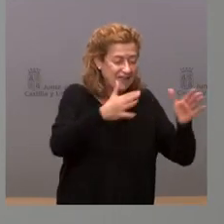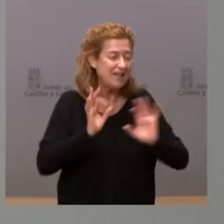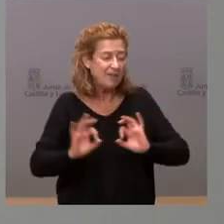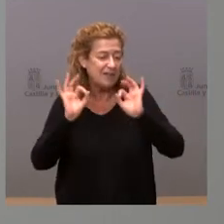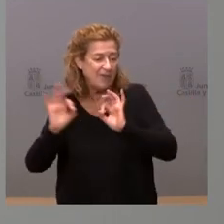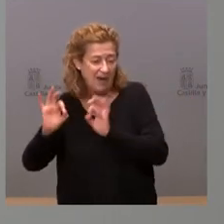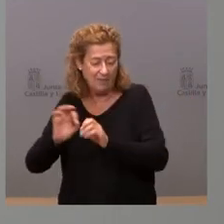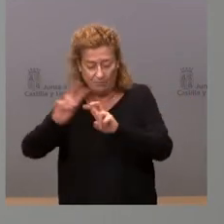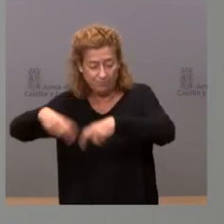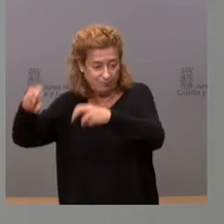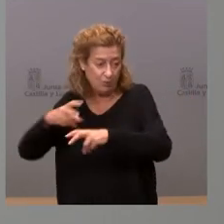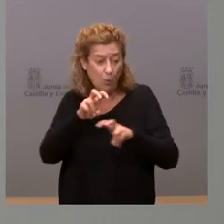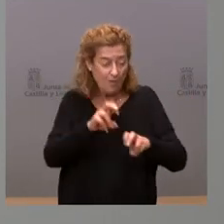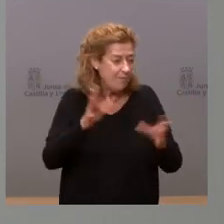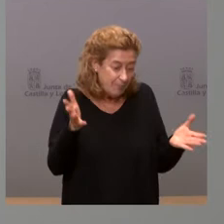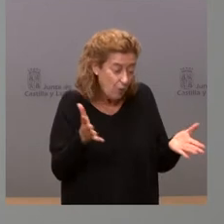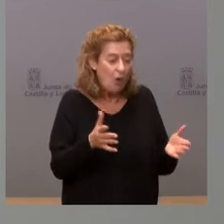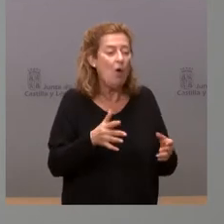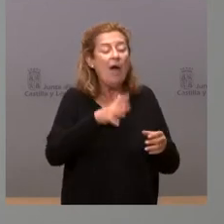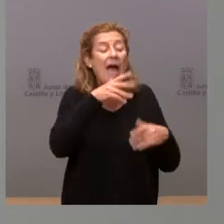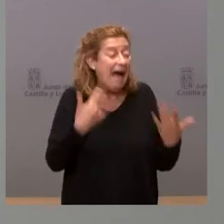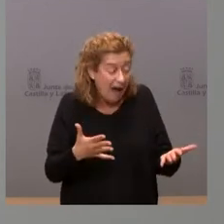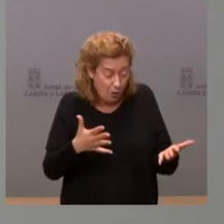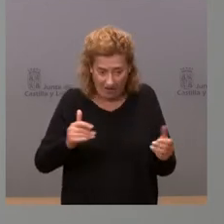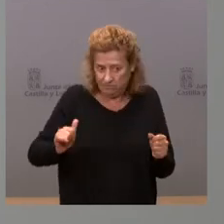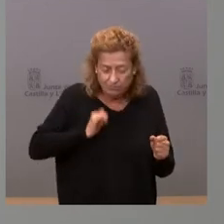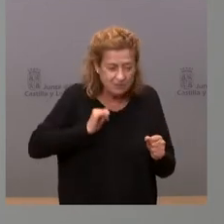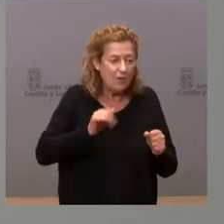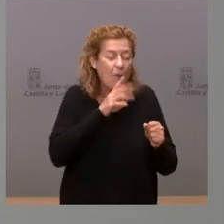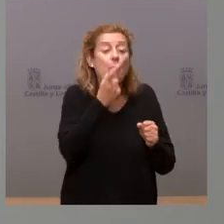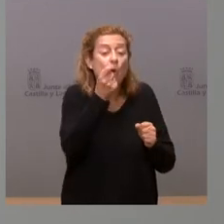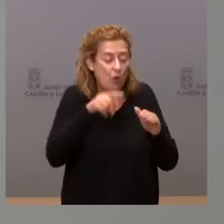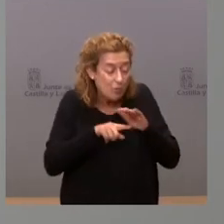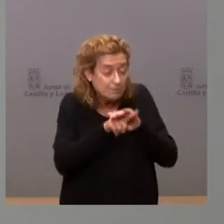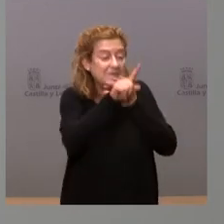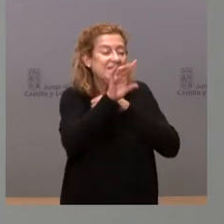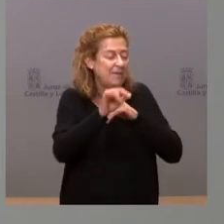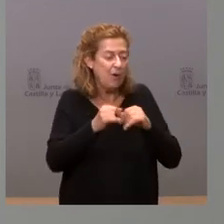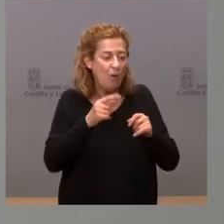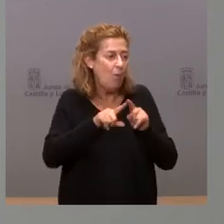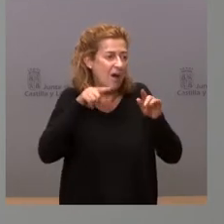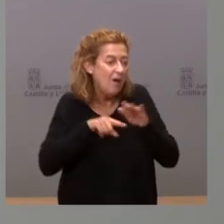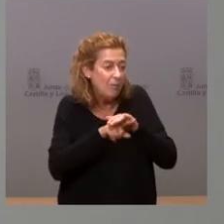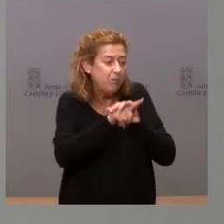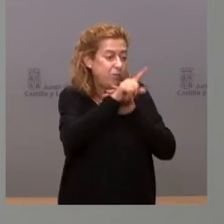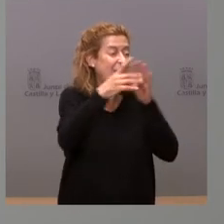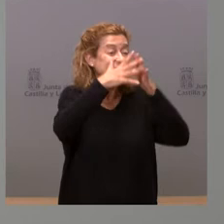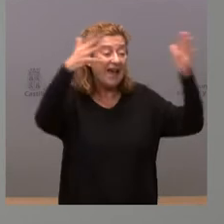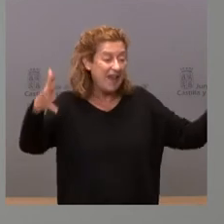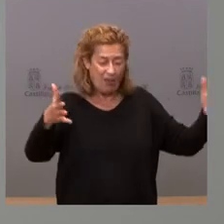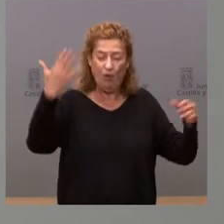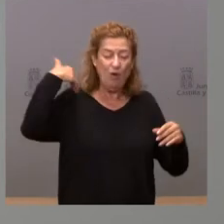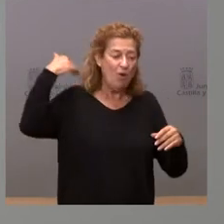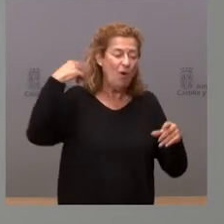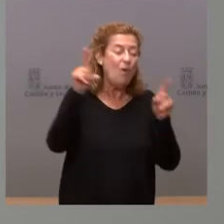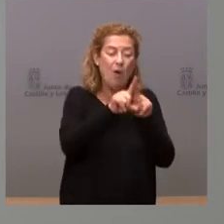intervenciones quirúrgicas pero de momento afortunadamente aunque ha habido un ligero crecimiento no ha habido un crecimiento ni mucho menos en paralelo a lo que es el